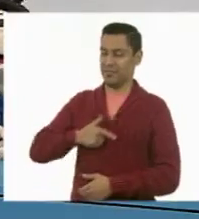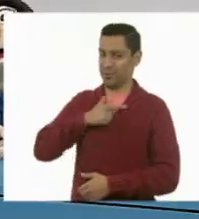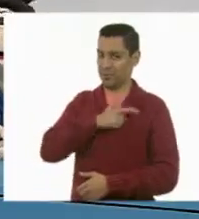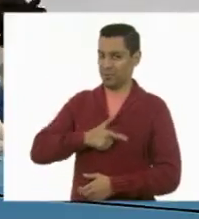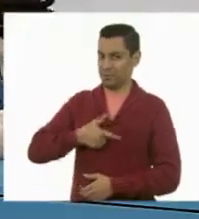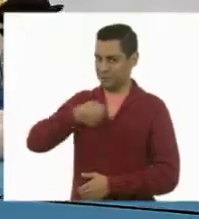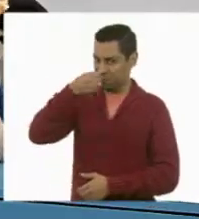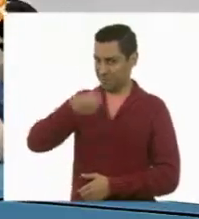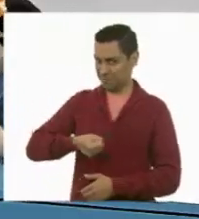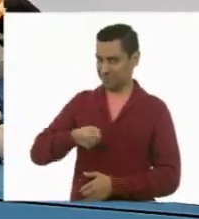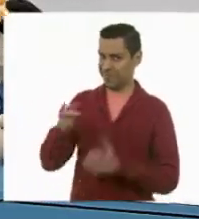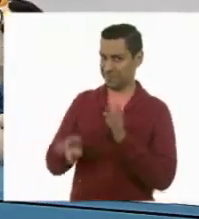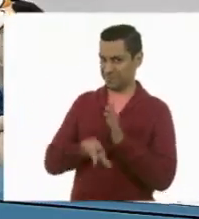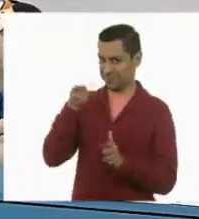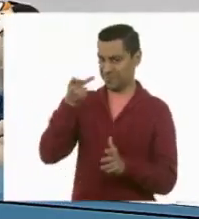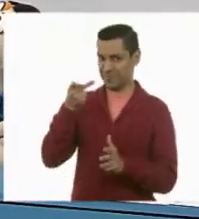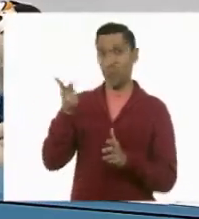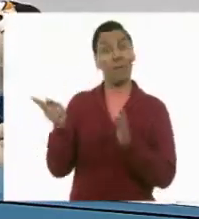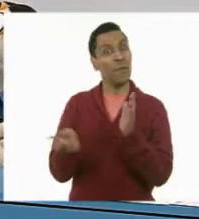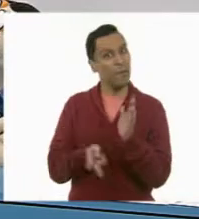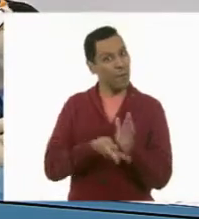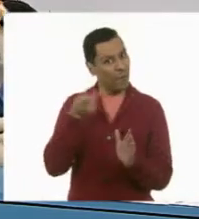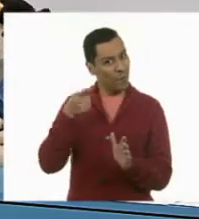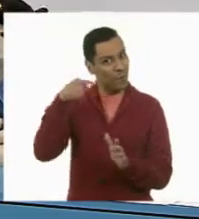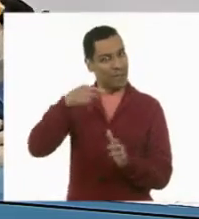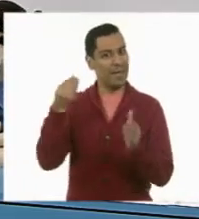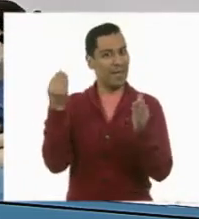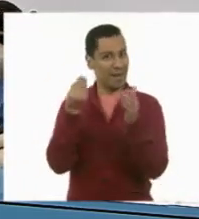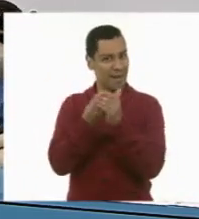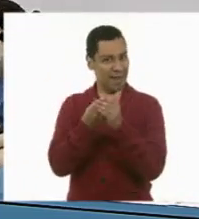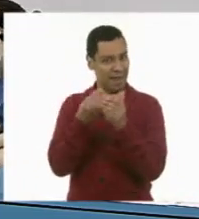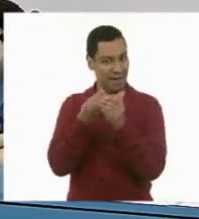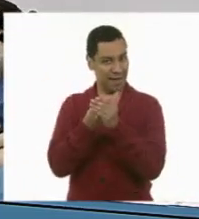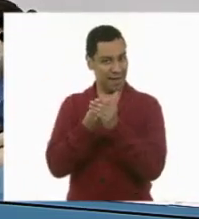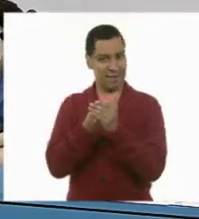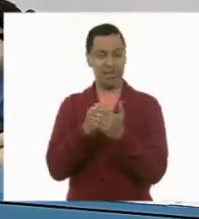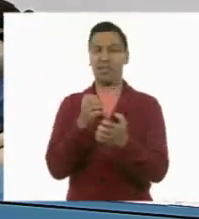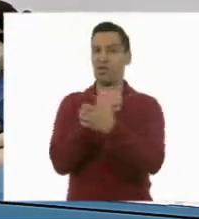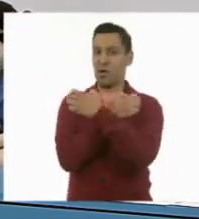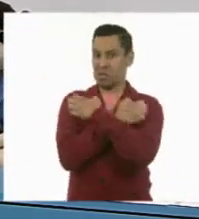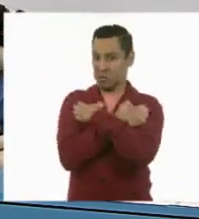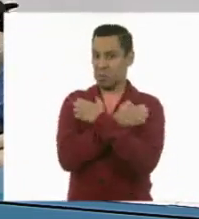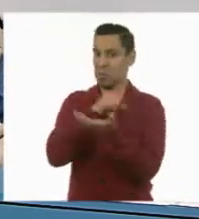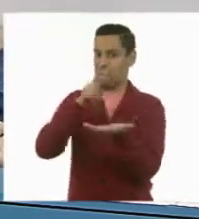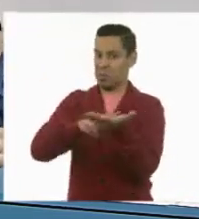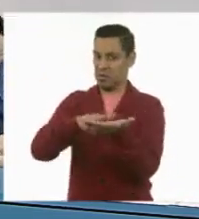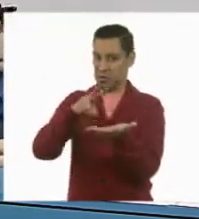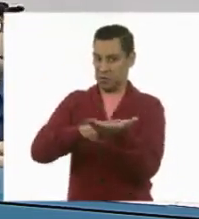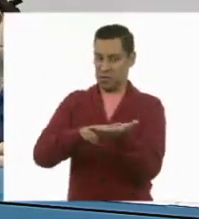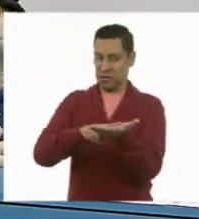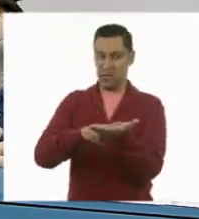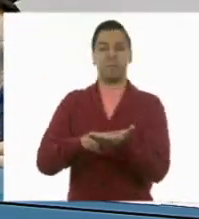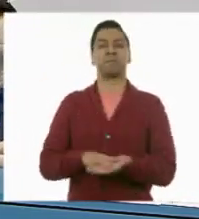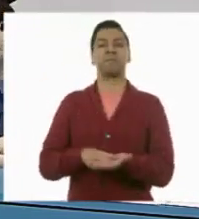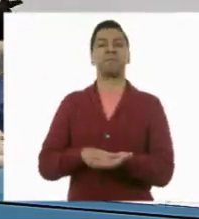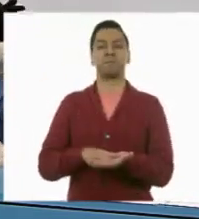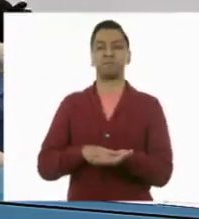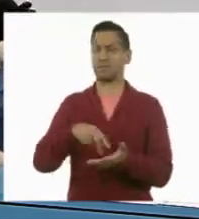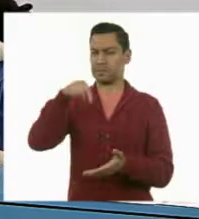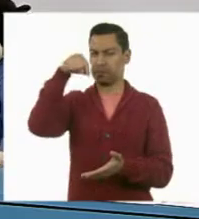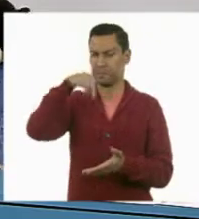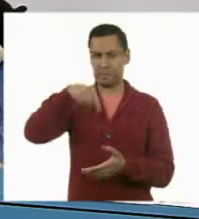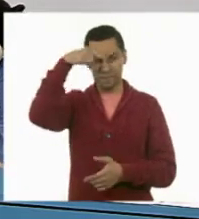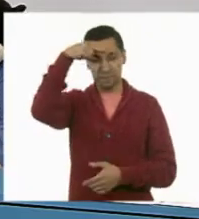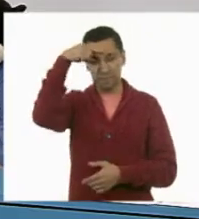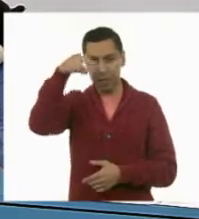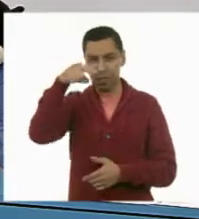Y pues una vez más estamos en la clase de formación cívica y ética. Uh-huh. Y en esta ocasión